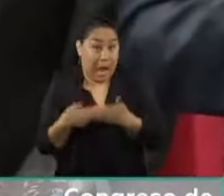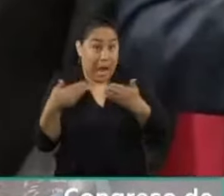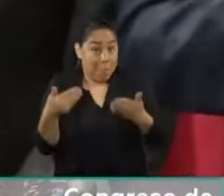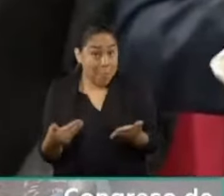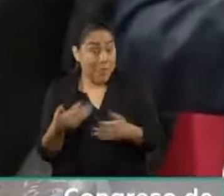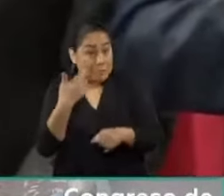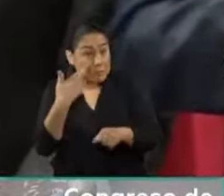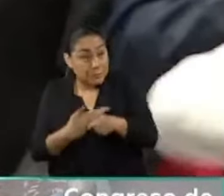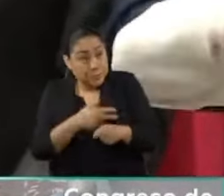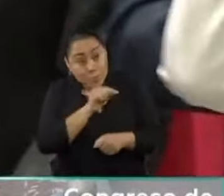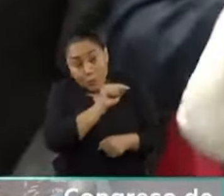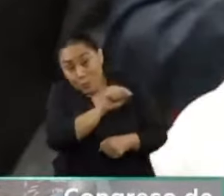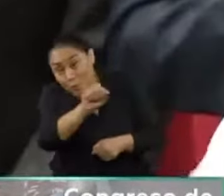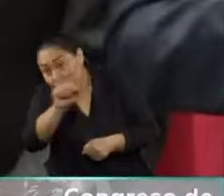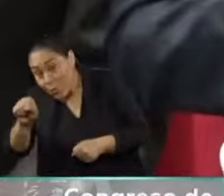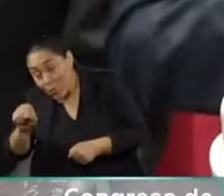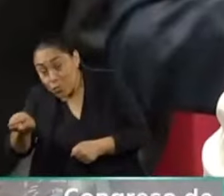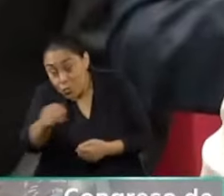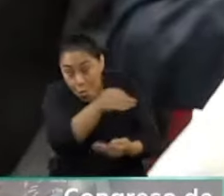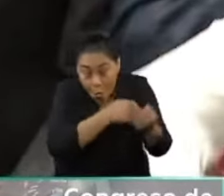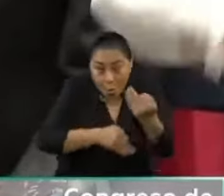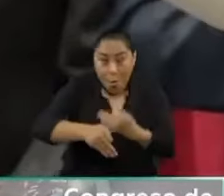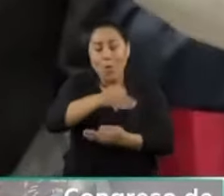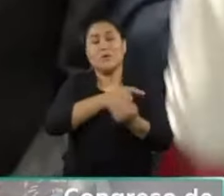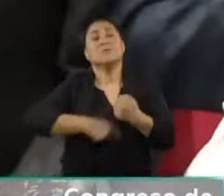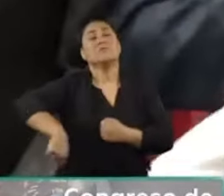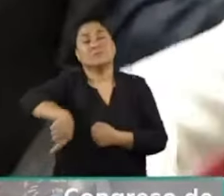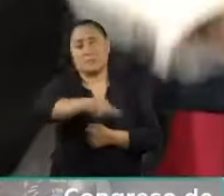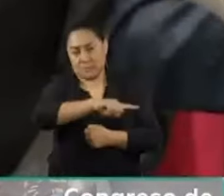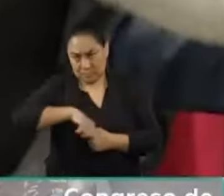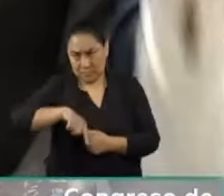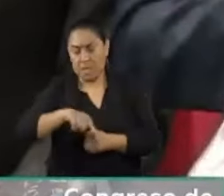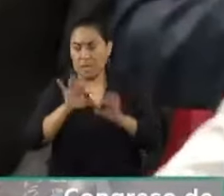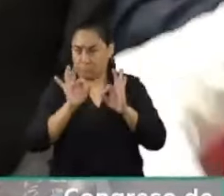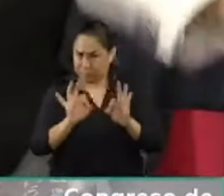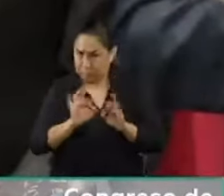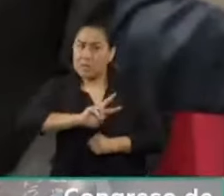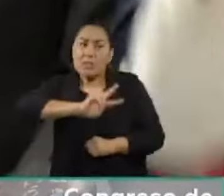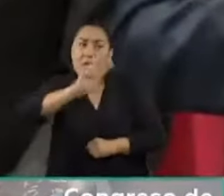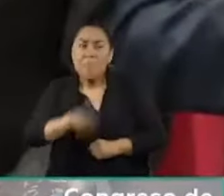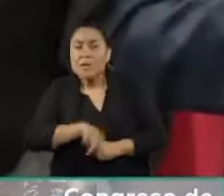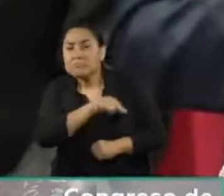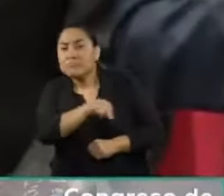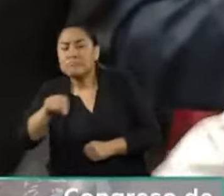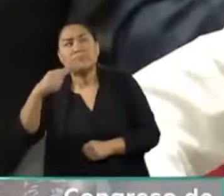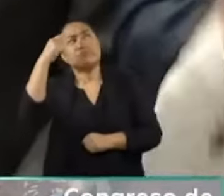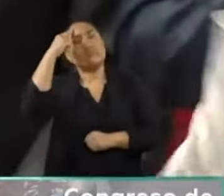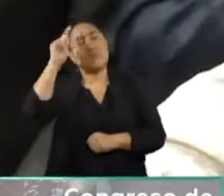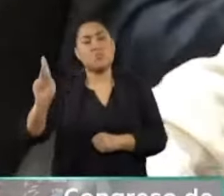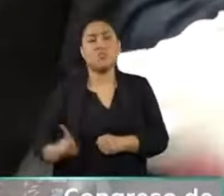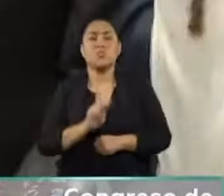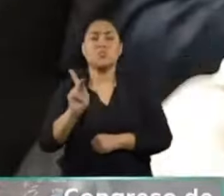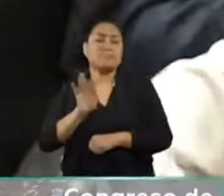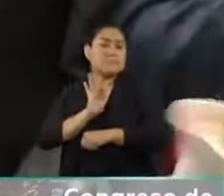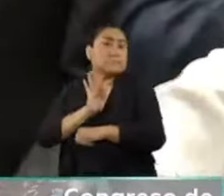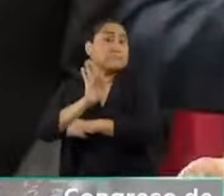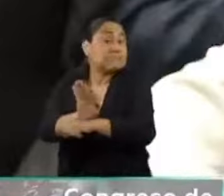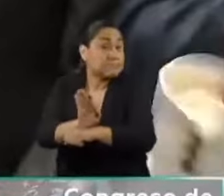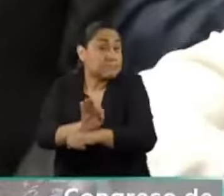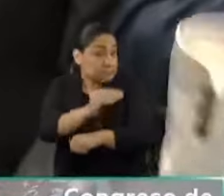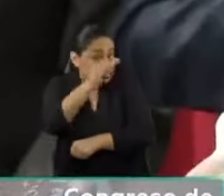a todas y todos ustedes verdaderos Defensores del pueblo tomar la